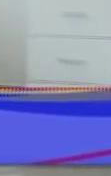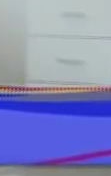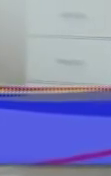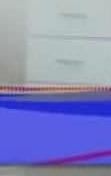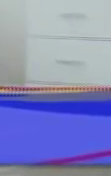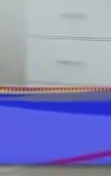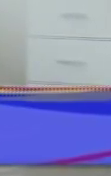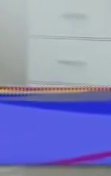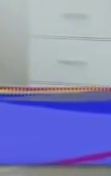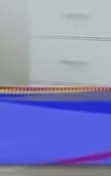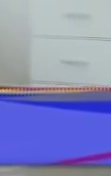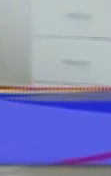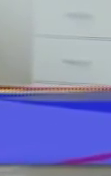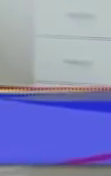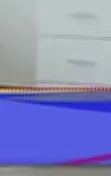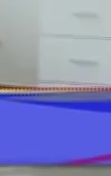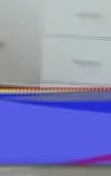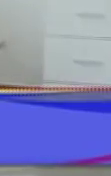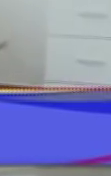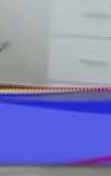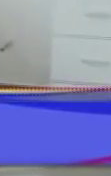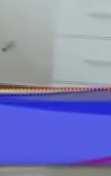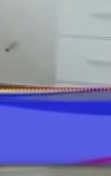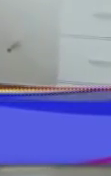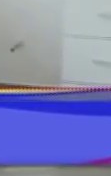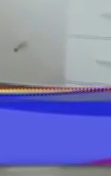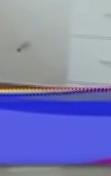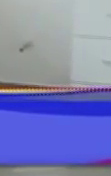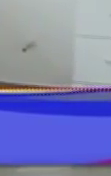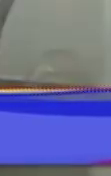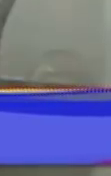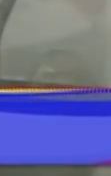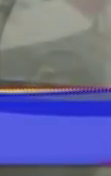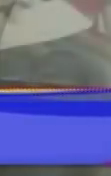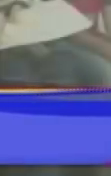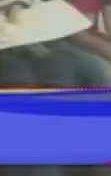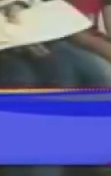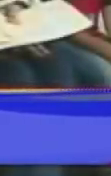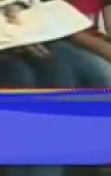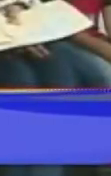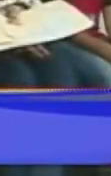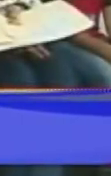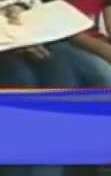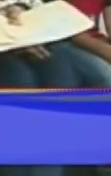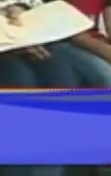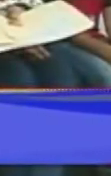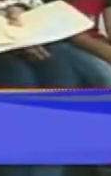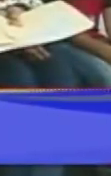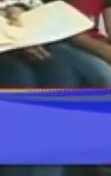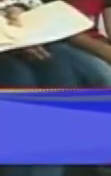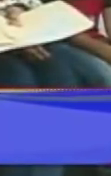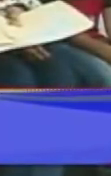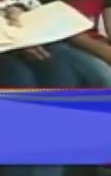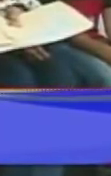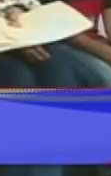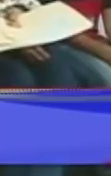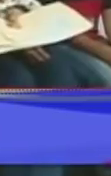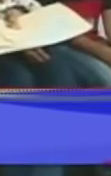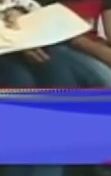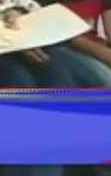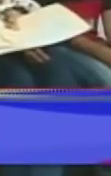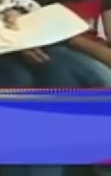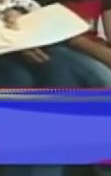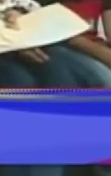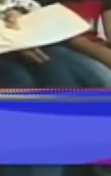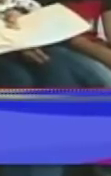esta tierra la vamos a defender al precio que sea. Así que cuente usted con el apoyo infinito de este